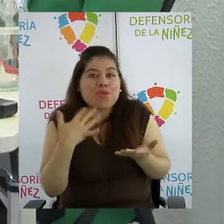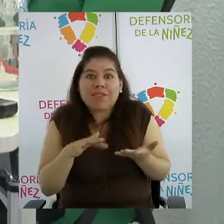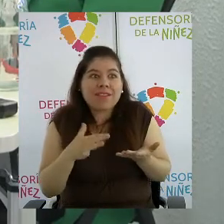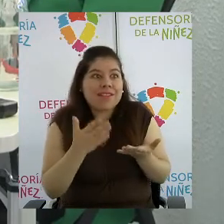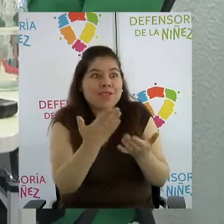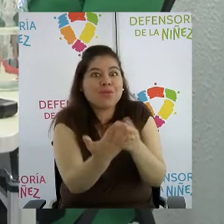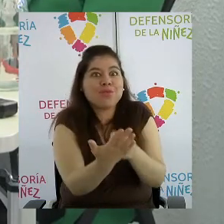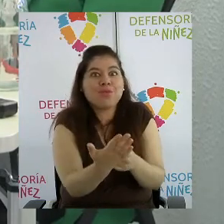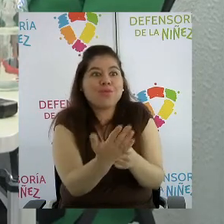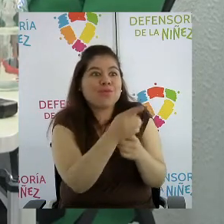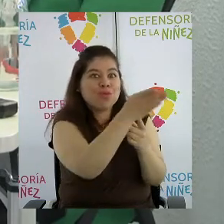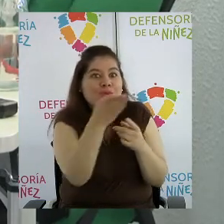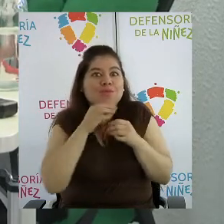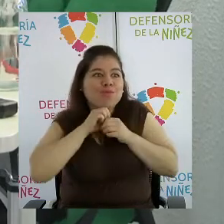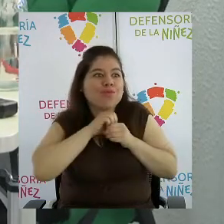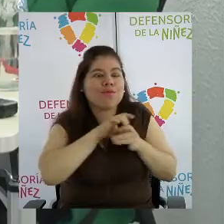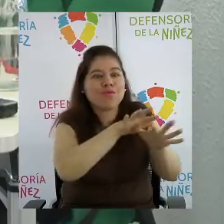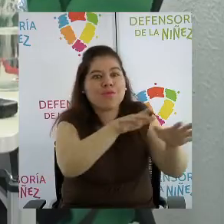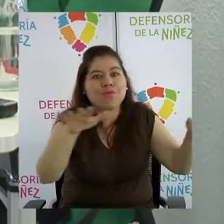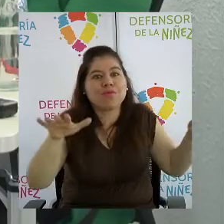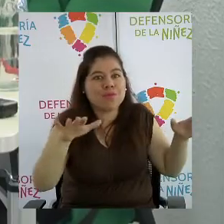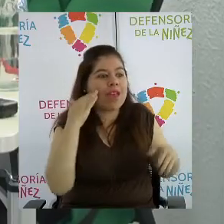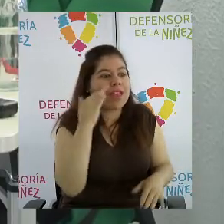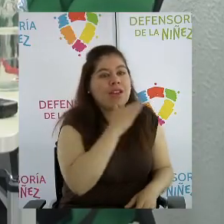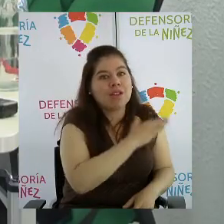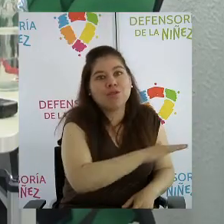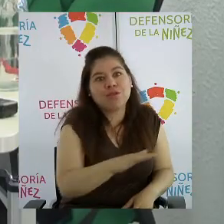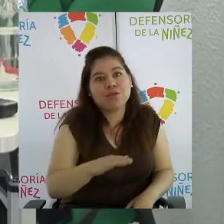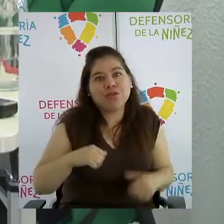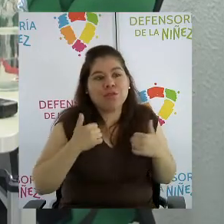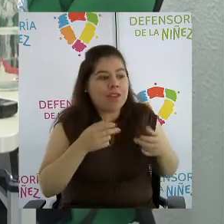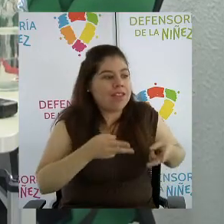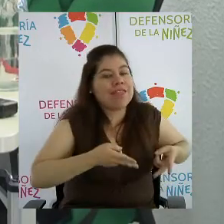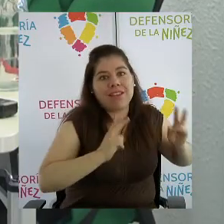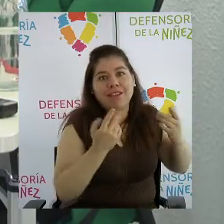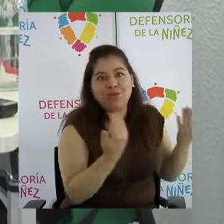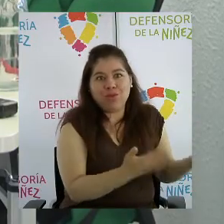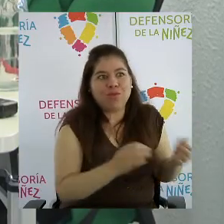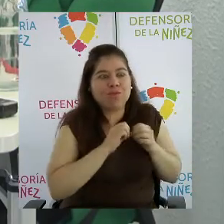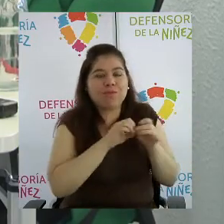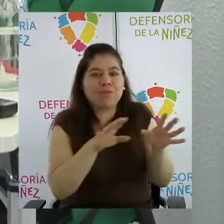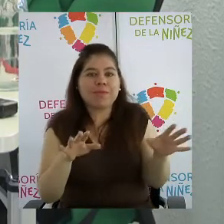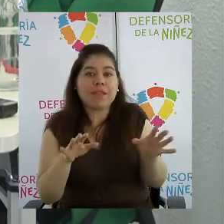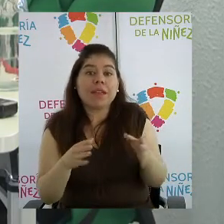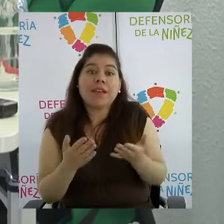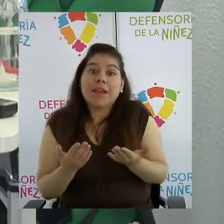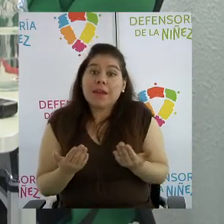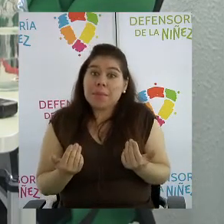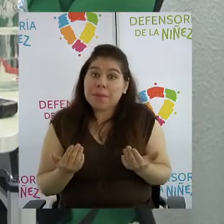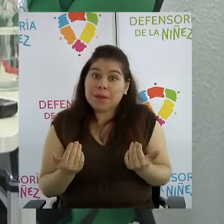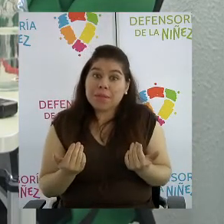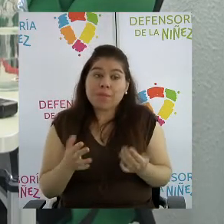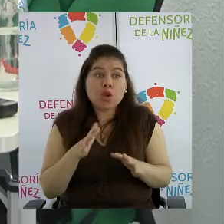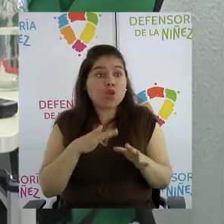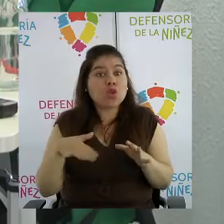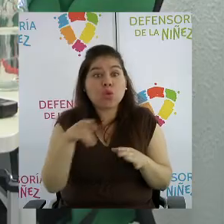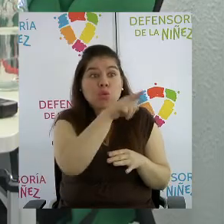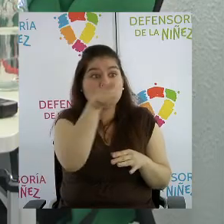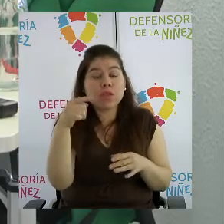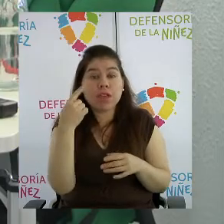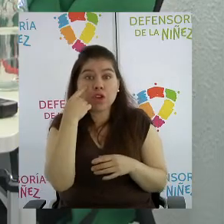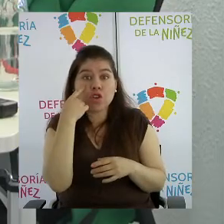tener espacios de promoción y difusión de los derechos. Así que muchas gracias y esperamos que todo lo que van a poder